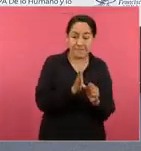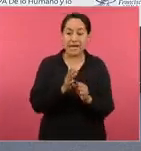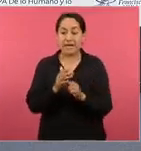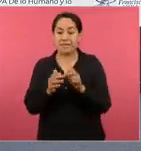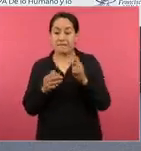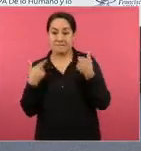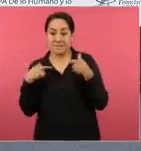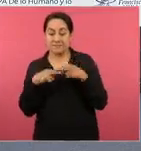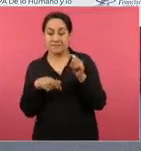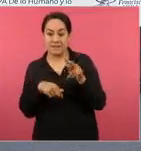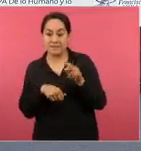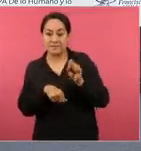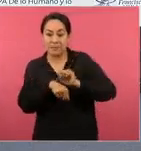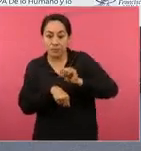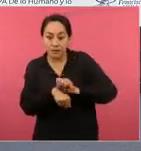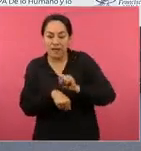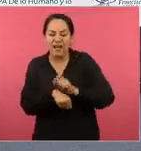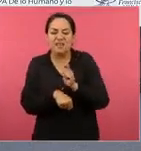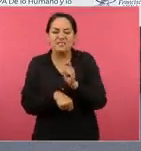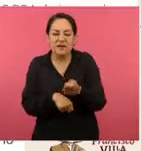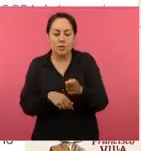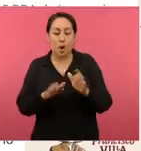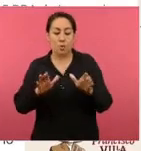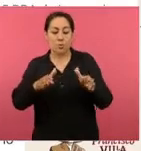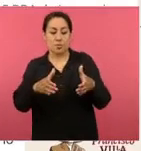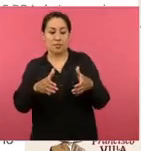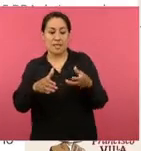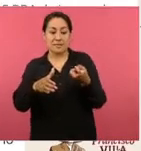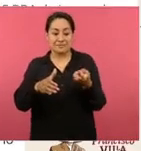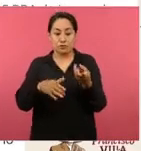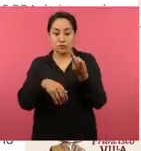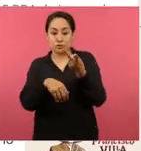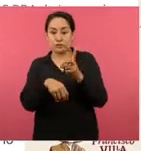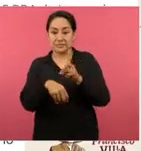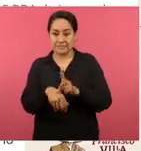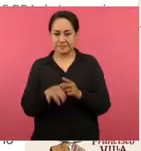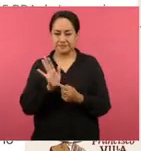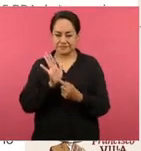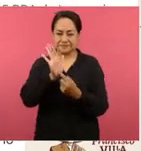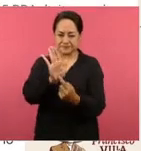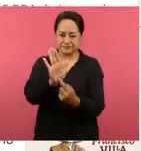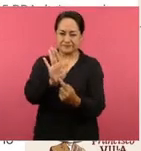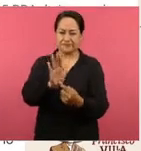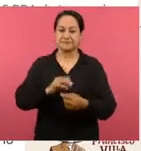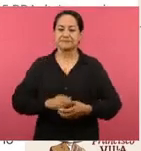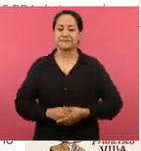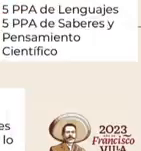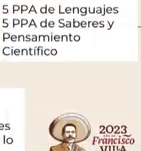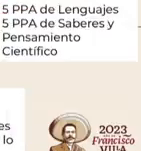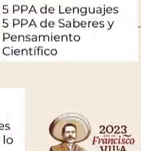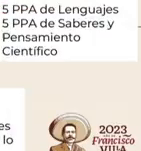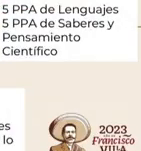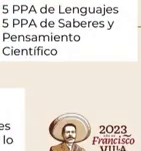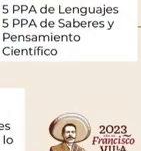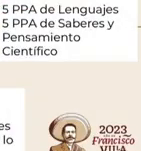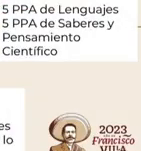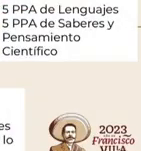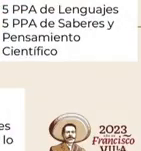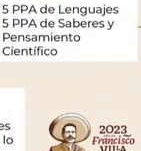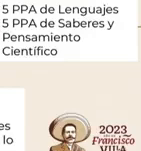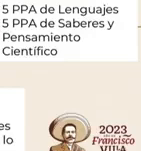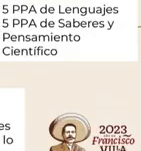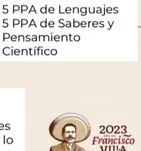y obviamente sus comunidades, 2 días para presentar los